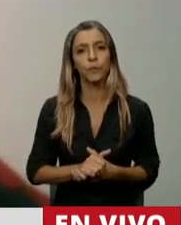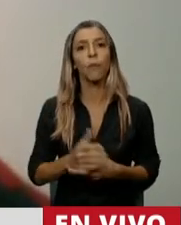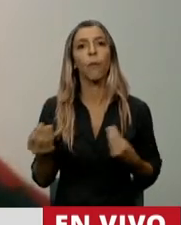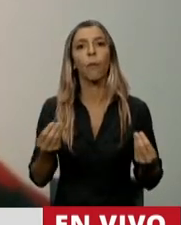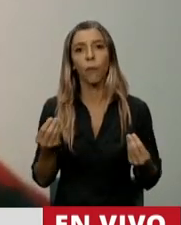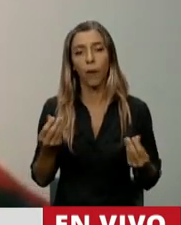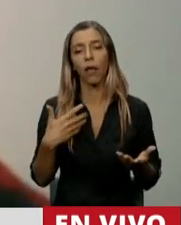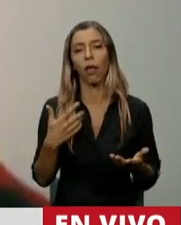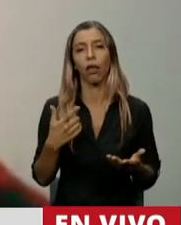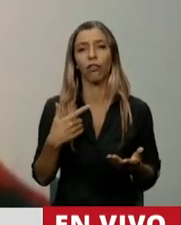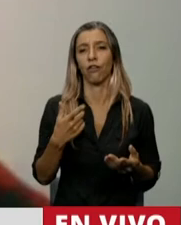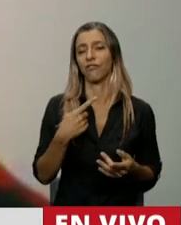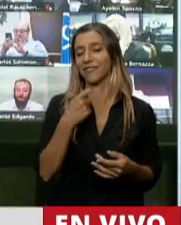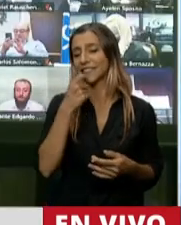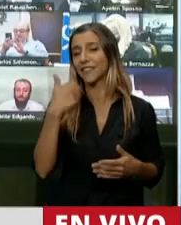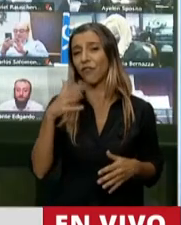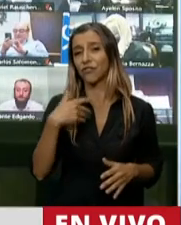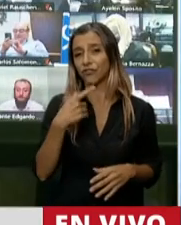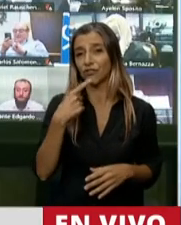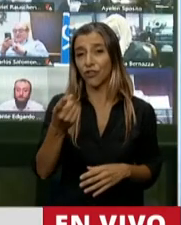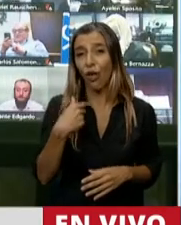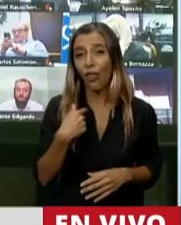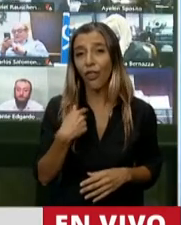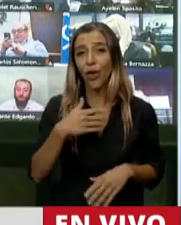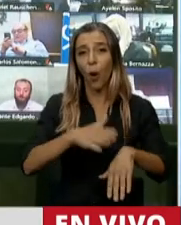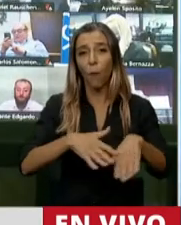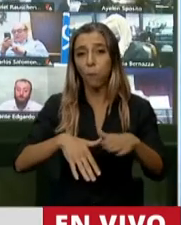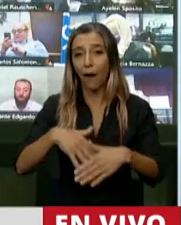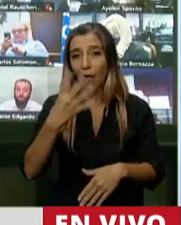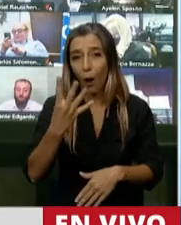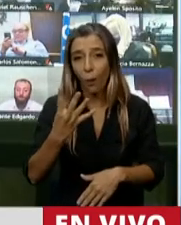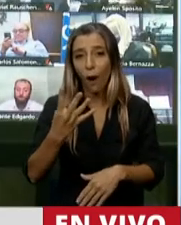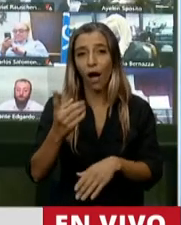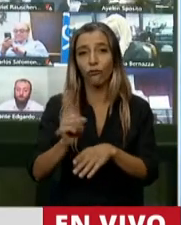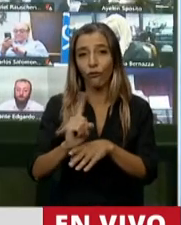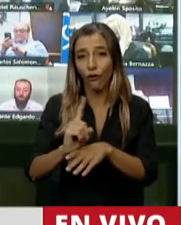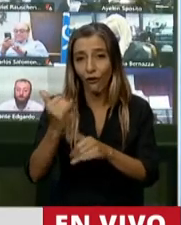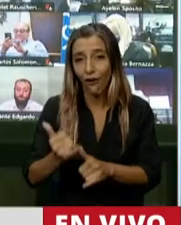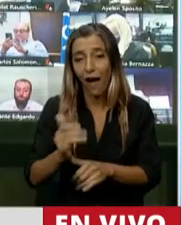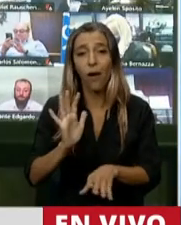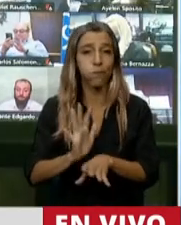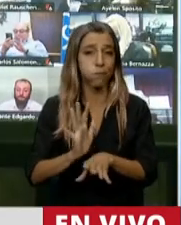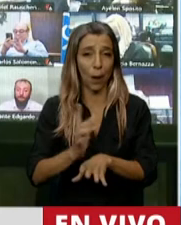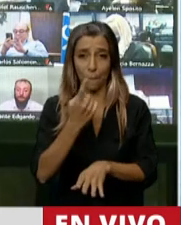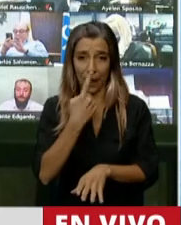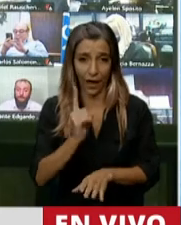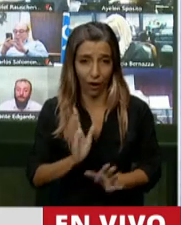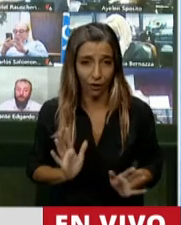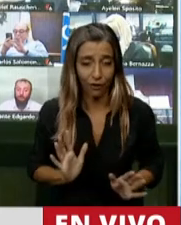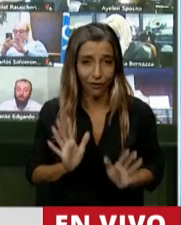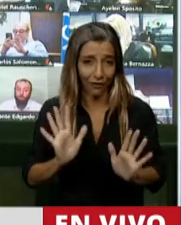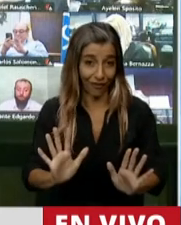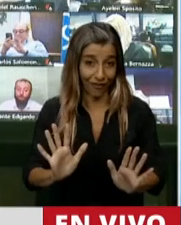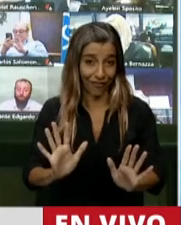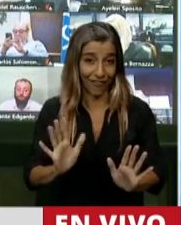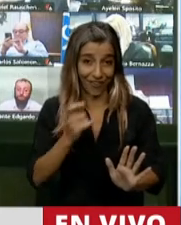mueve la cola y ladra, le decimos perro. Y esto es un impuesto, por más que lo